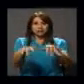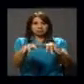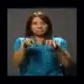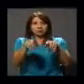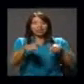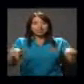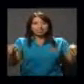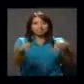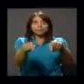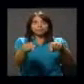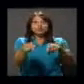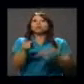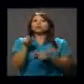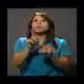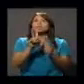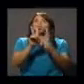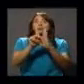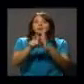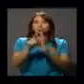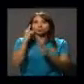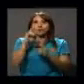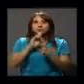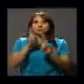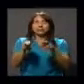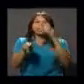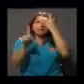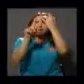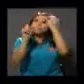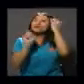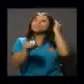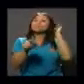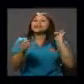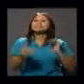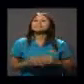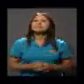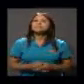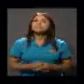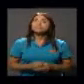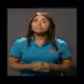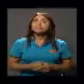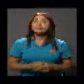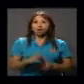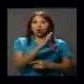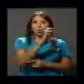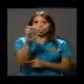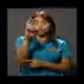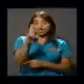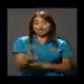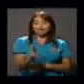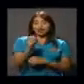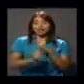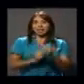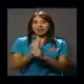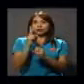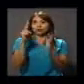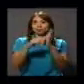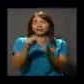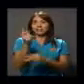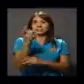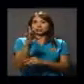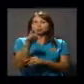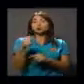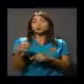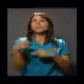ustedes y van a tener dos minutos para responderla. La pregunta es ¿cómo es la Costa Rica del 2018 que